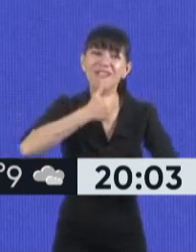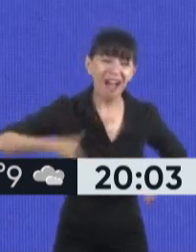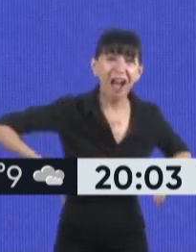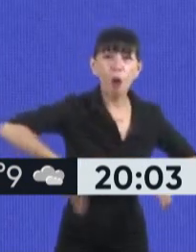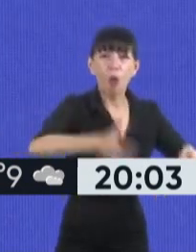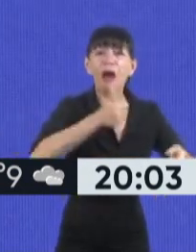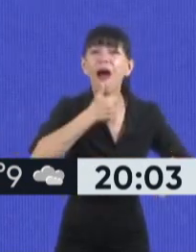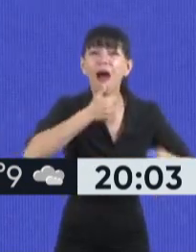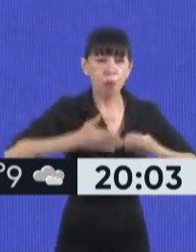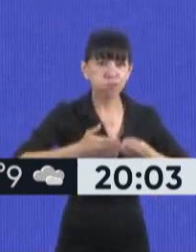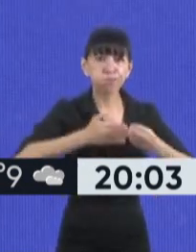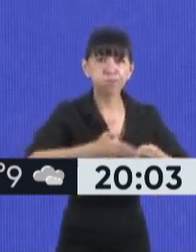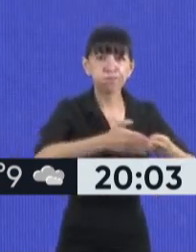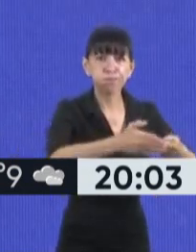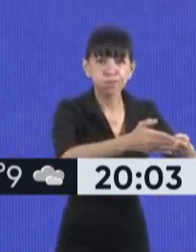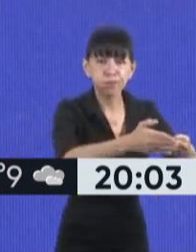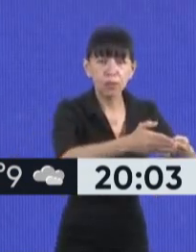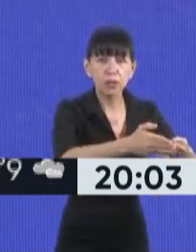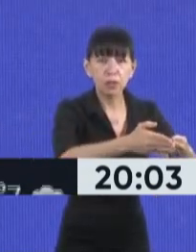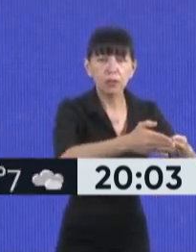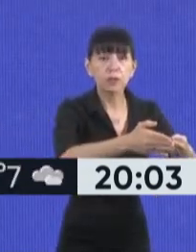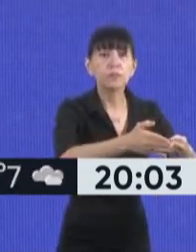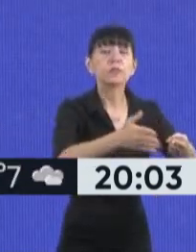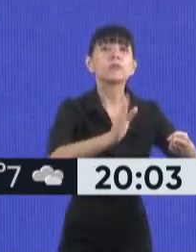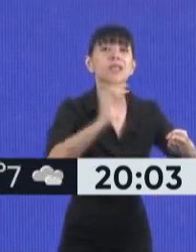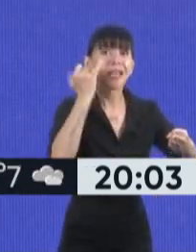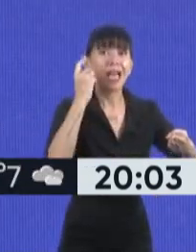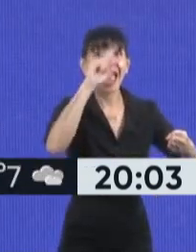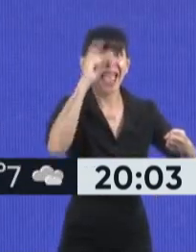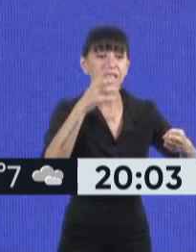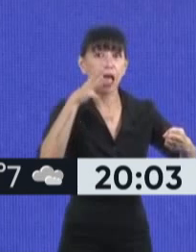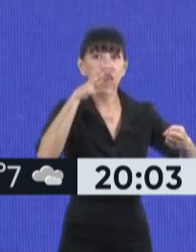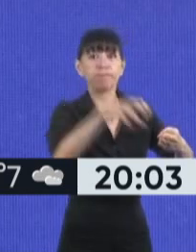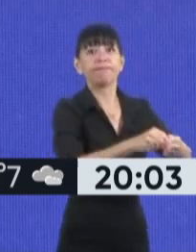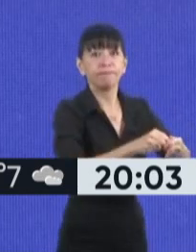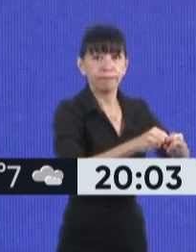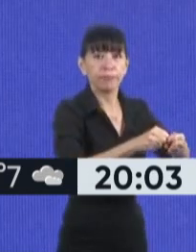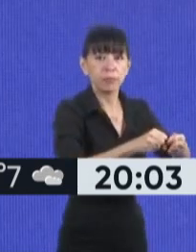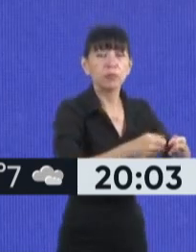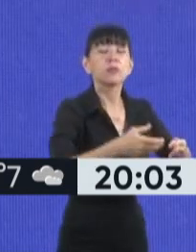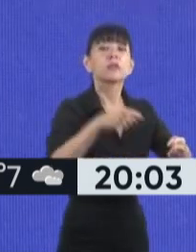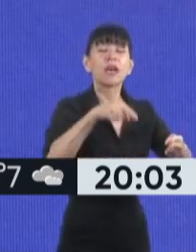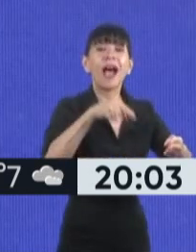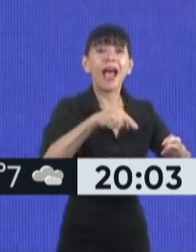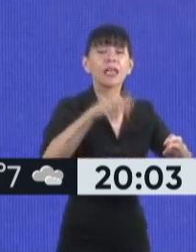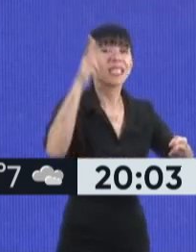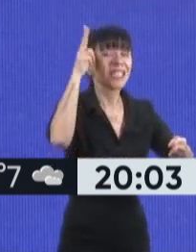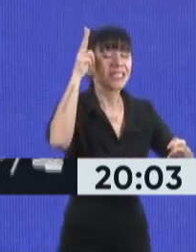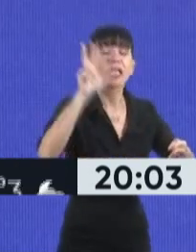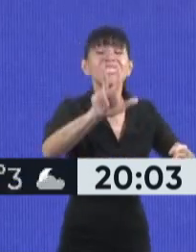terminó la concesión, la tomó el Estado. En el primer año el Estado ganó 38 millones de dólares administrando la